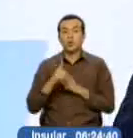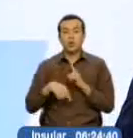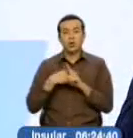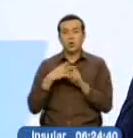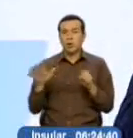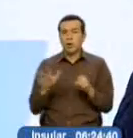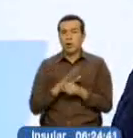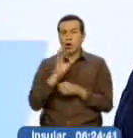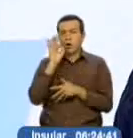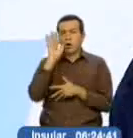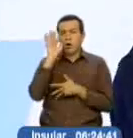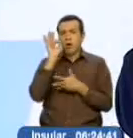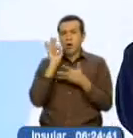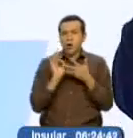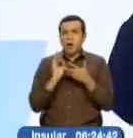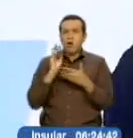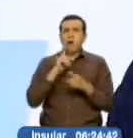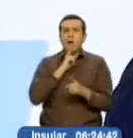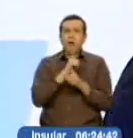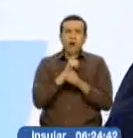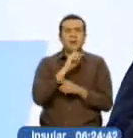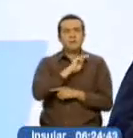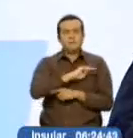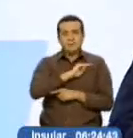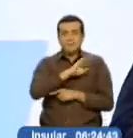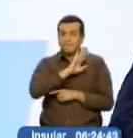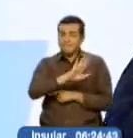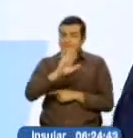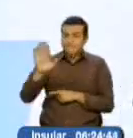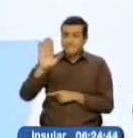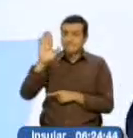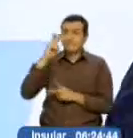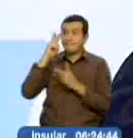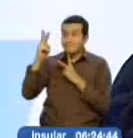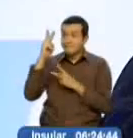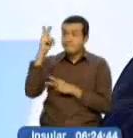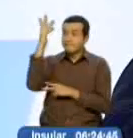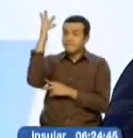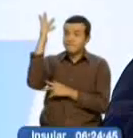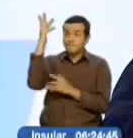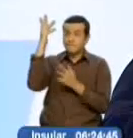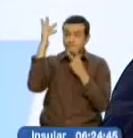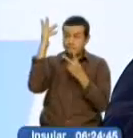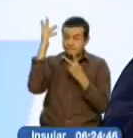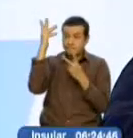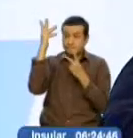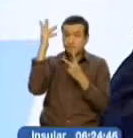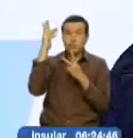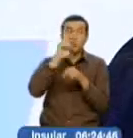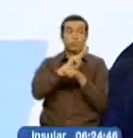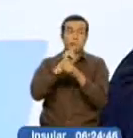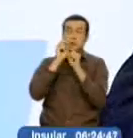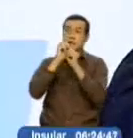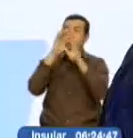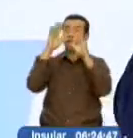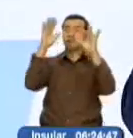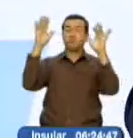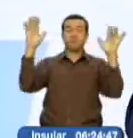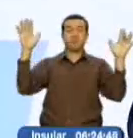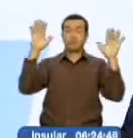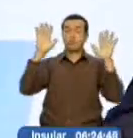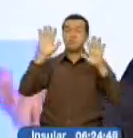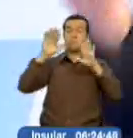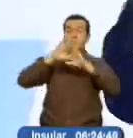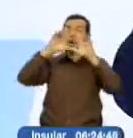toda la información. Es decir, mientras cada municipio ve el árbol, pues la superintendencia va a ver el bosque. Cada una de